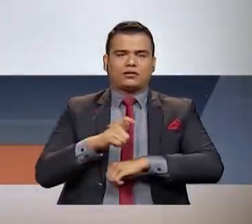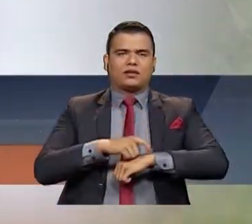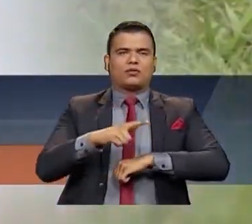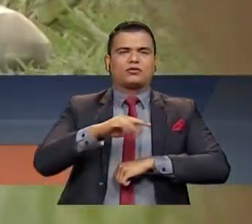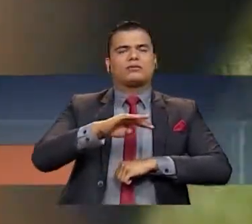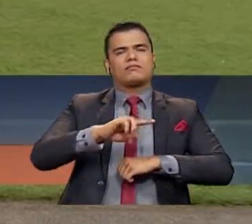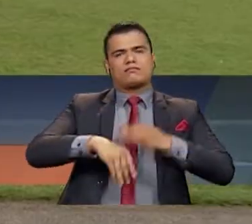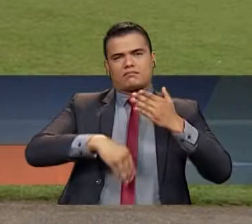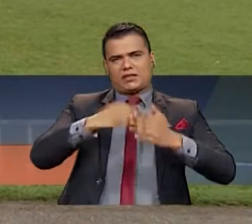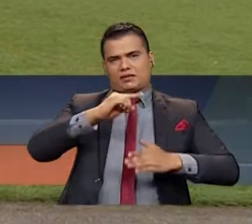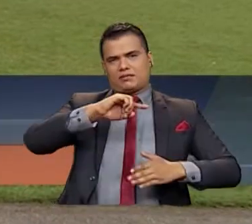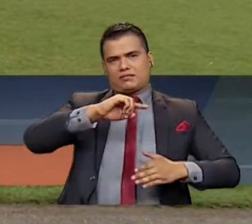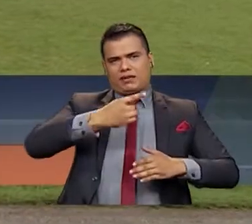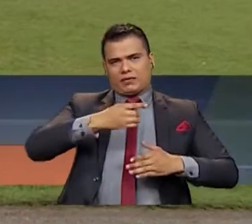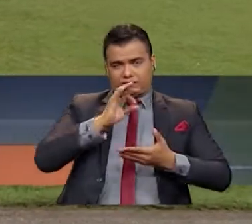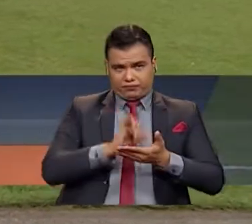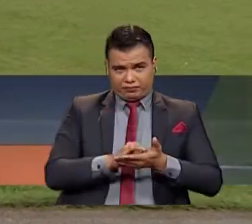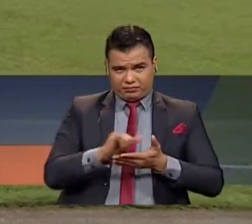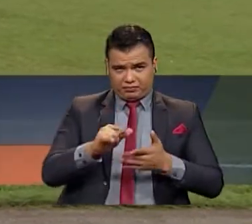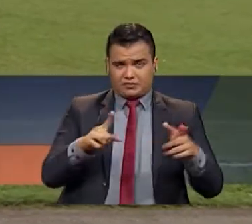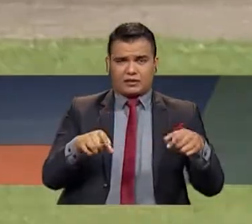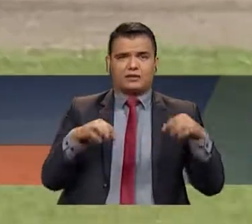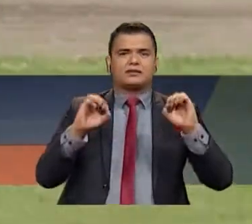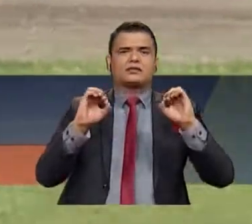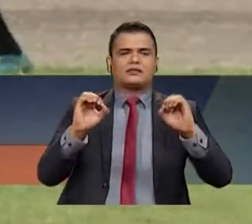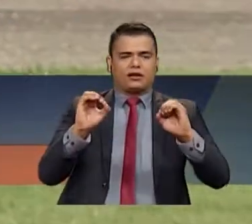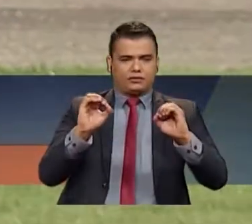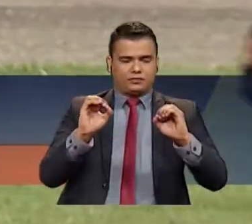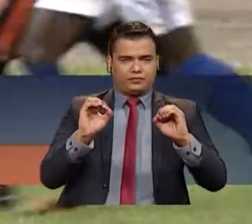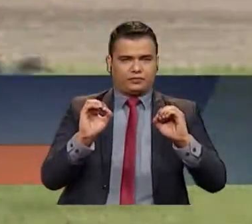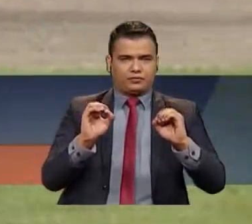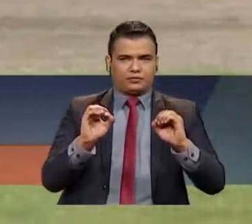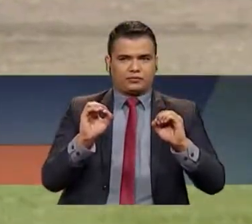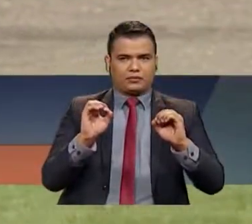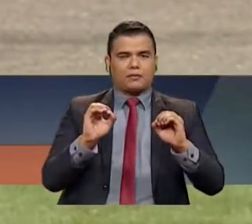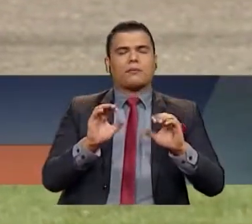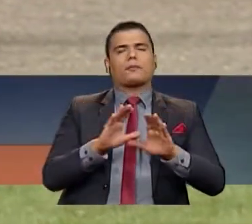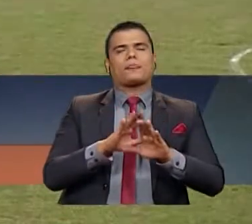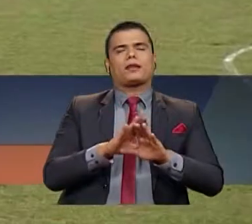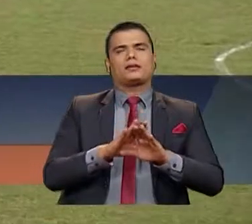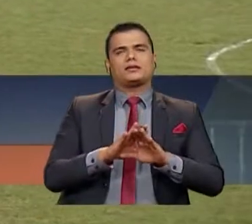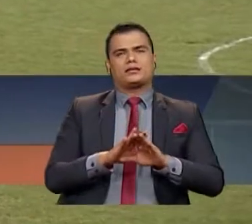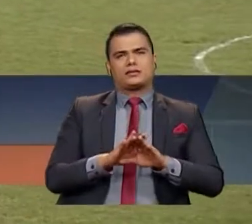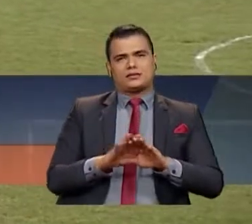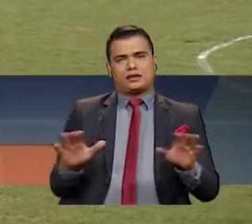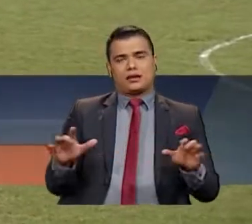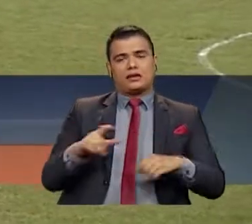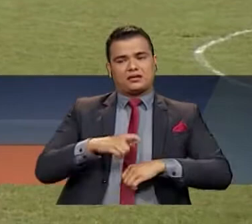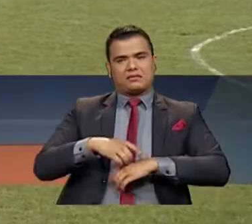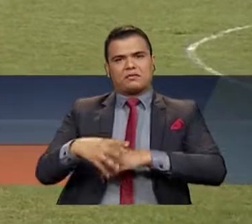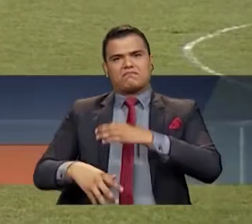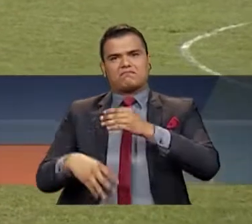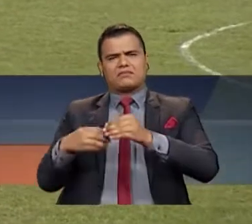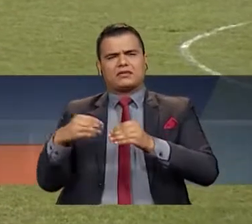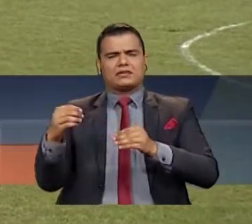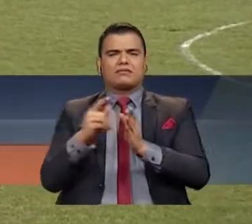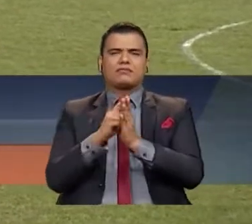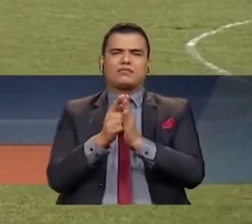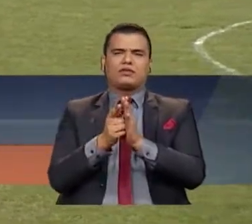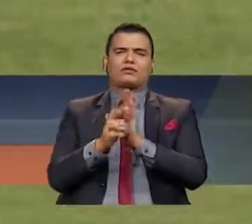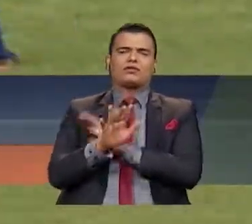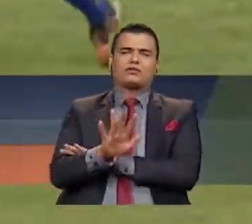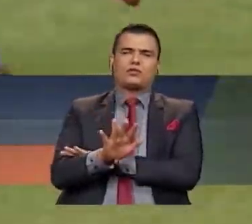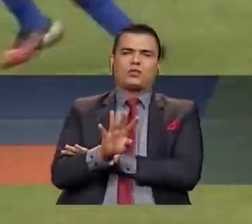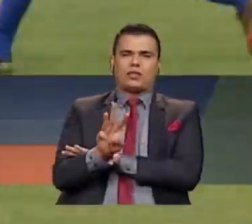el compromiso terminó empatado 0-0. La primera anotación llegó en la etapa complementaria, a los 53